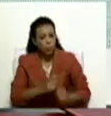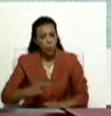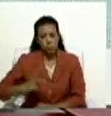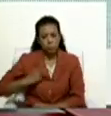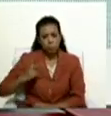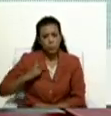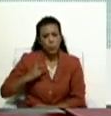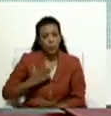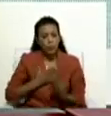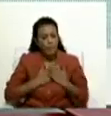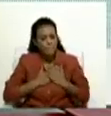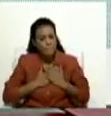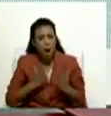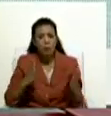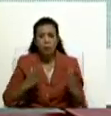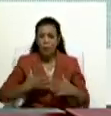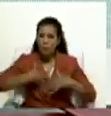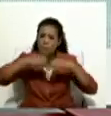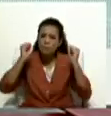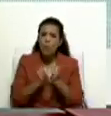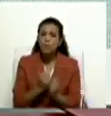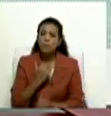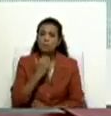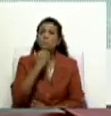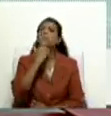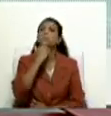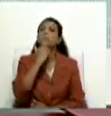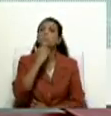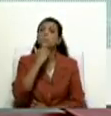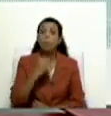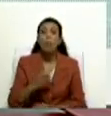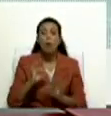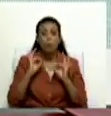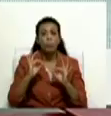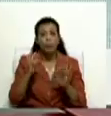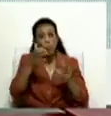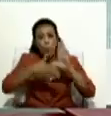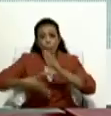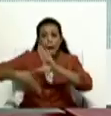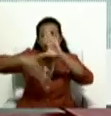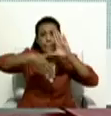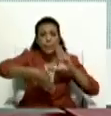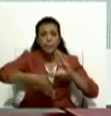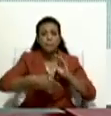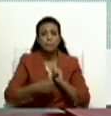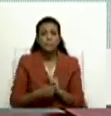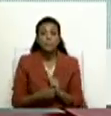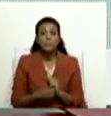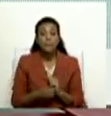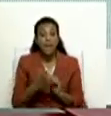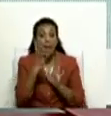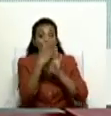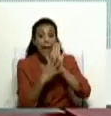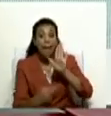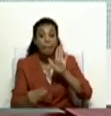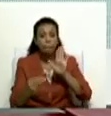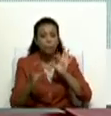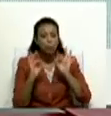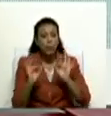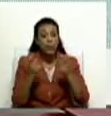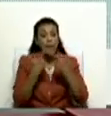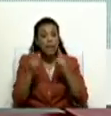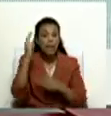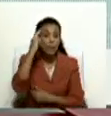valores de la valentía de las libertadoras y los Libertadores de América El ejemplo vivo de nuestro